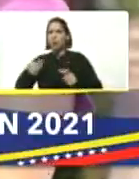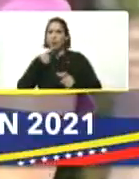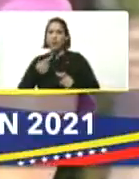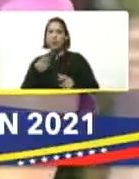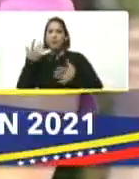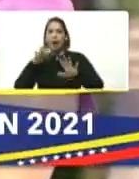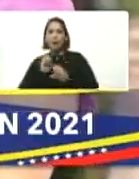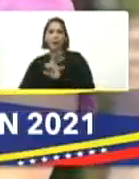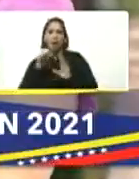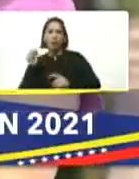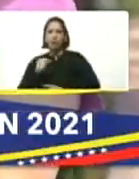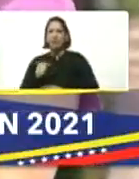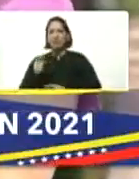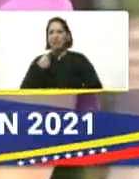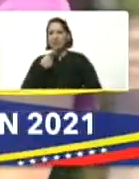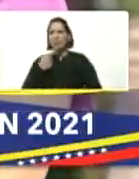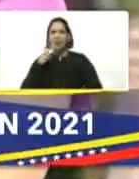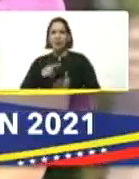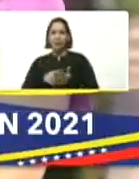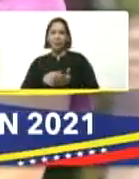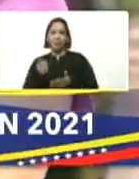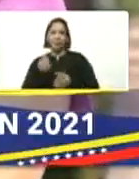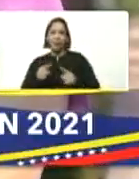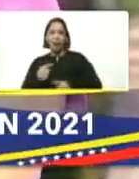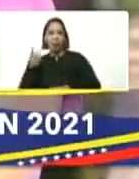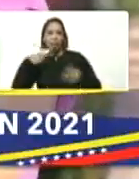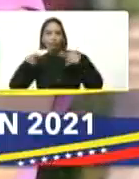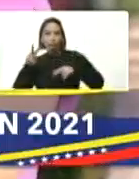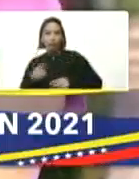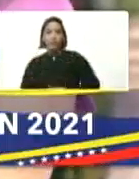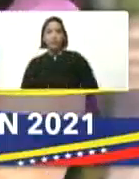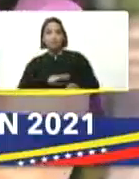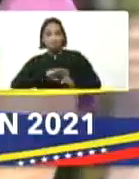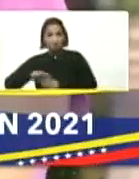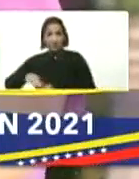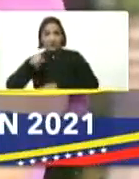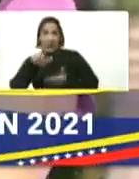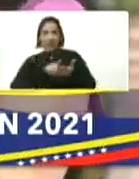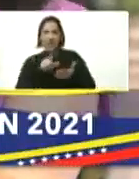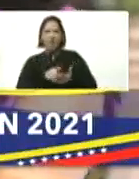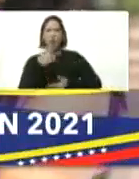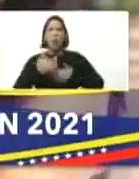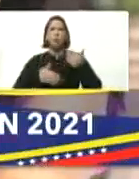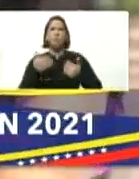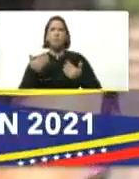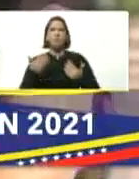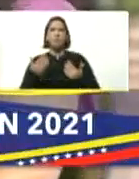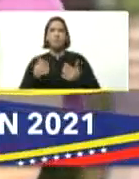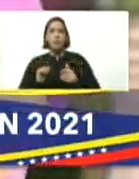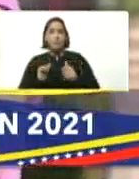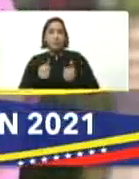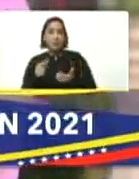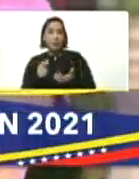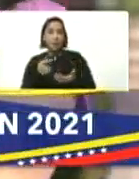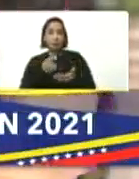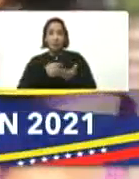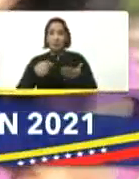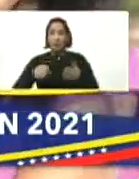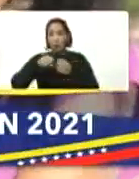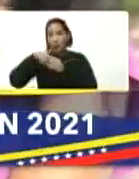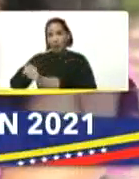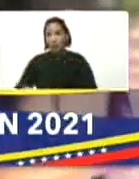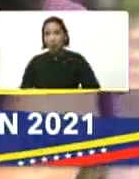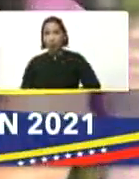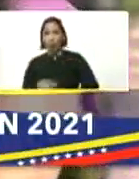cuándo lo escribiste, Aranza? Pues desde finales, mediados, bueno, empecé a escribirlo, lo abandoné para escribir